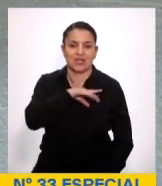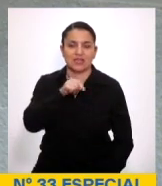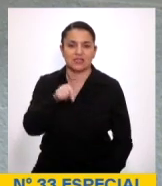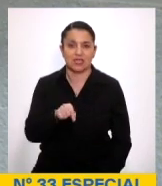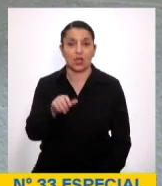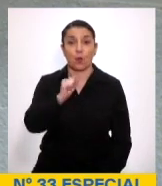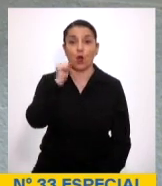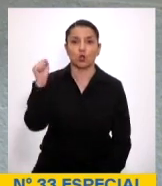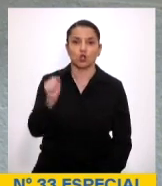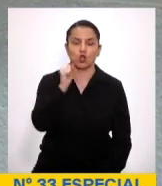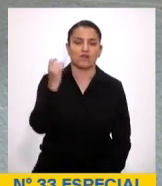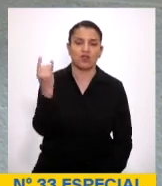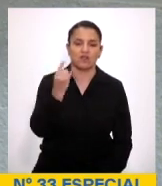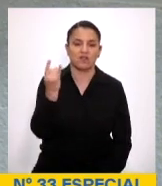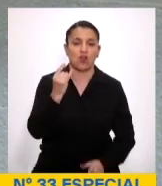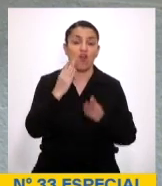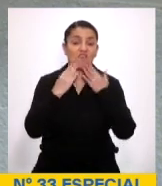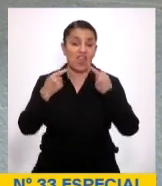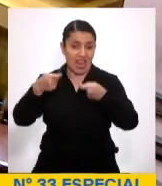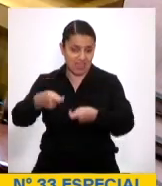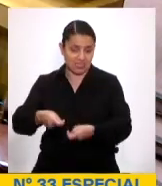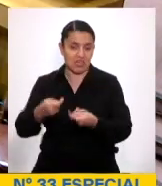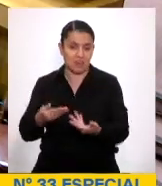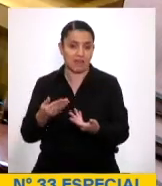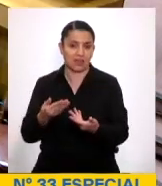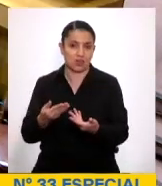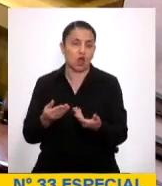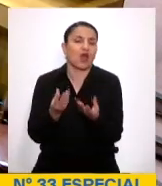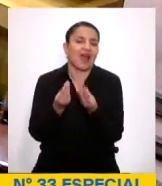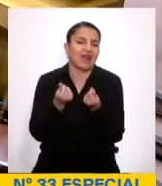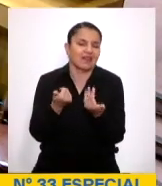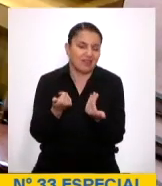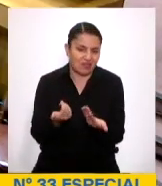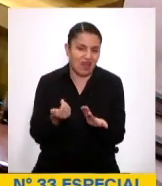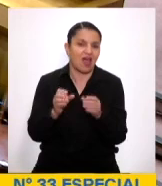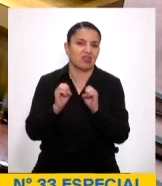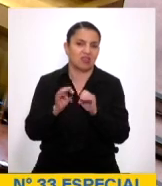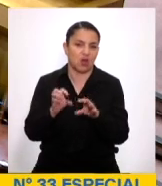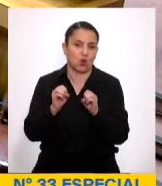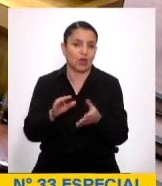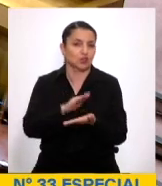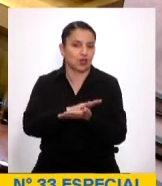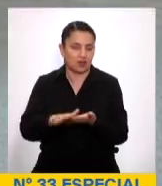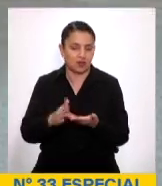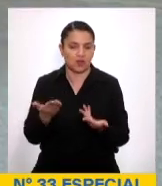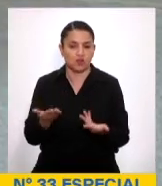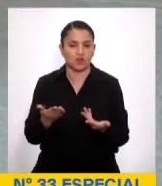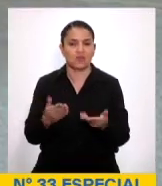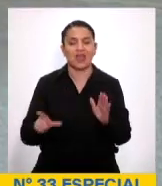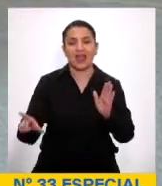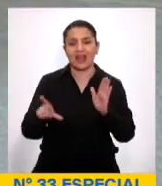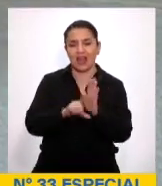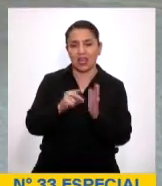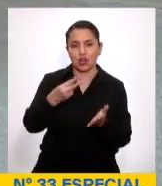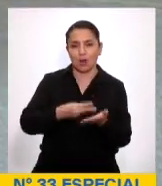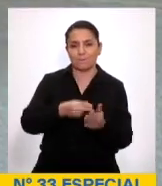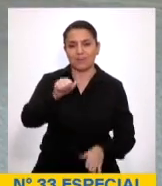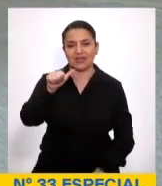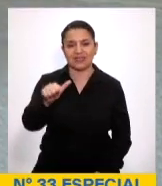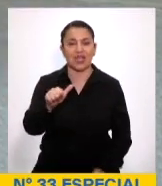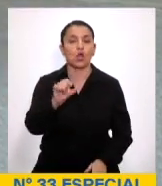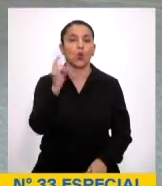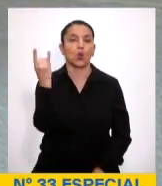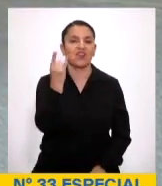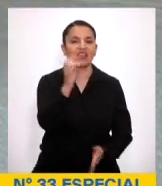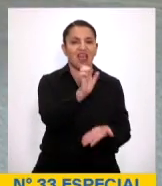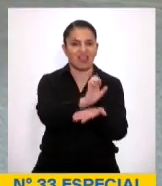Universitaria financiamiento acreditación y calidad de la educación la ley 2006 sobre universidades estatales actualizó e incorporó